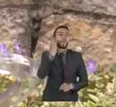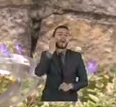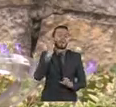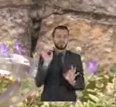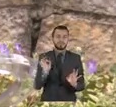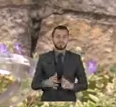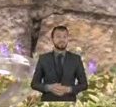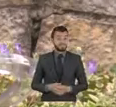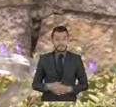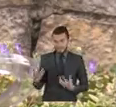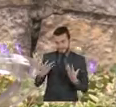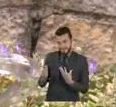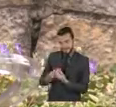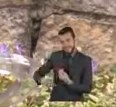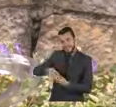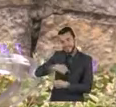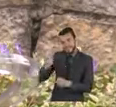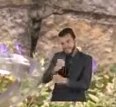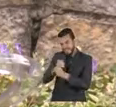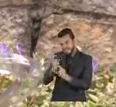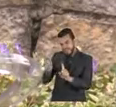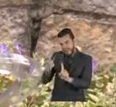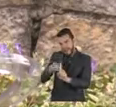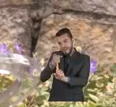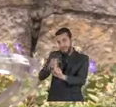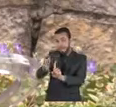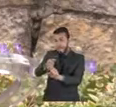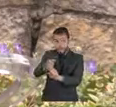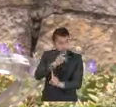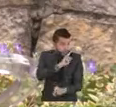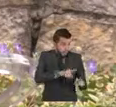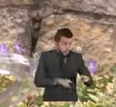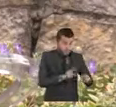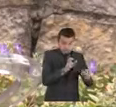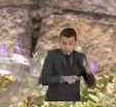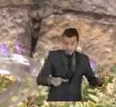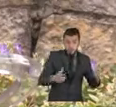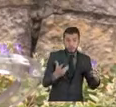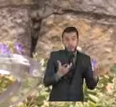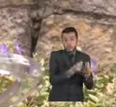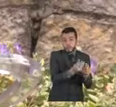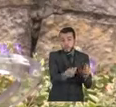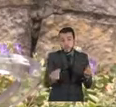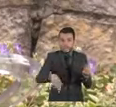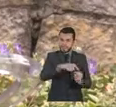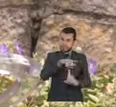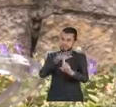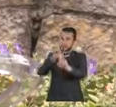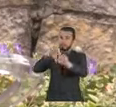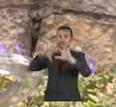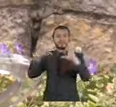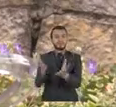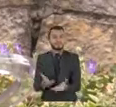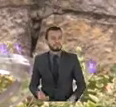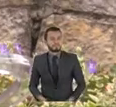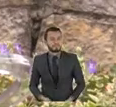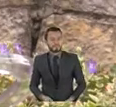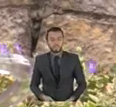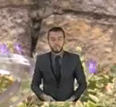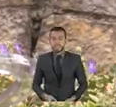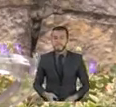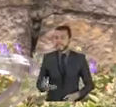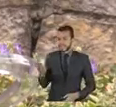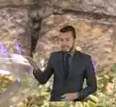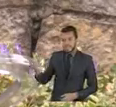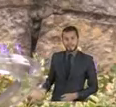conjunto entre los actores con alta incidencia en el desarrollo de la ciudad. Para ello, invitamos a la Secretaria del Hábitat,